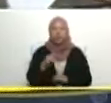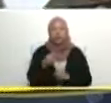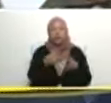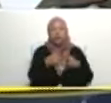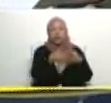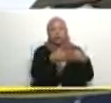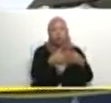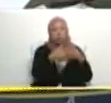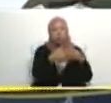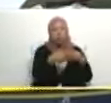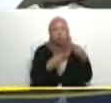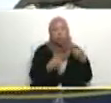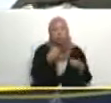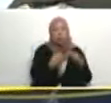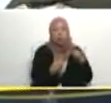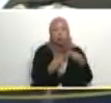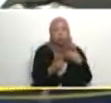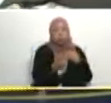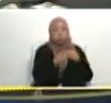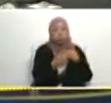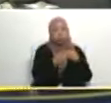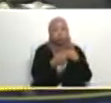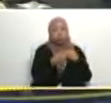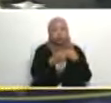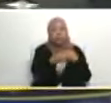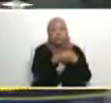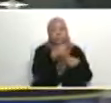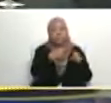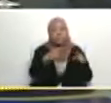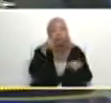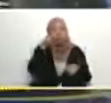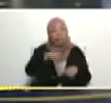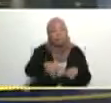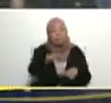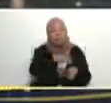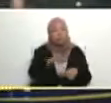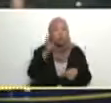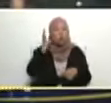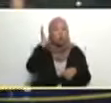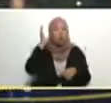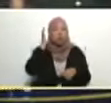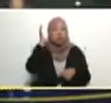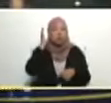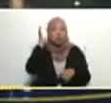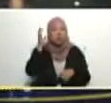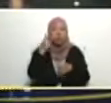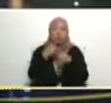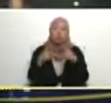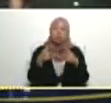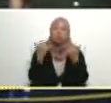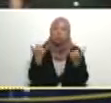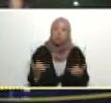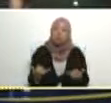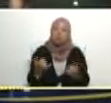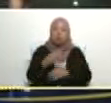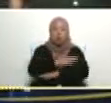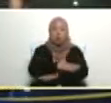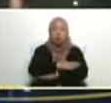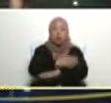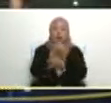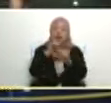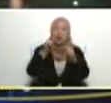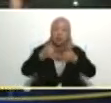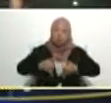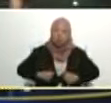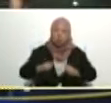norteamericano, que tiene conciencia del papel que tiene que jugar para ser dignos y dignas hijos e